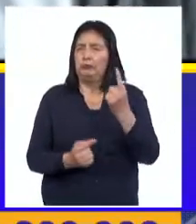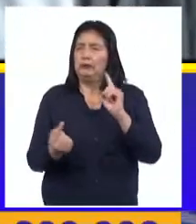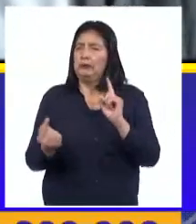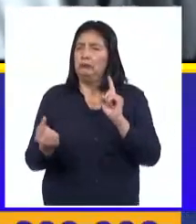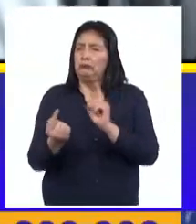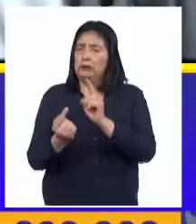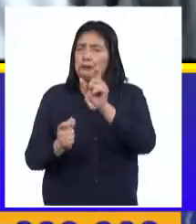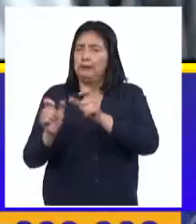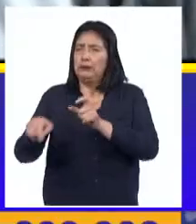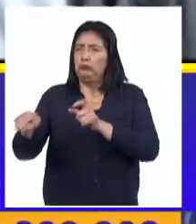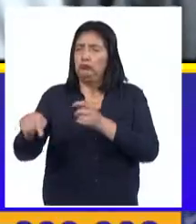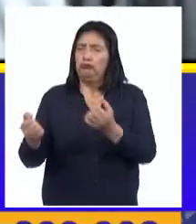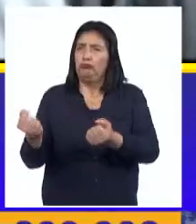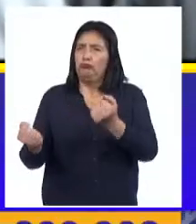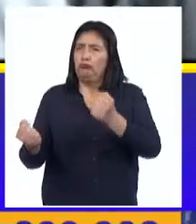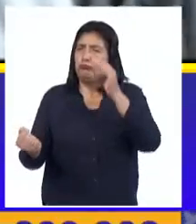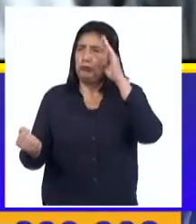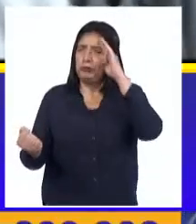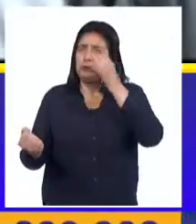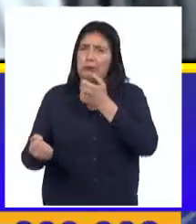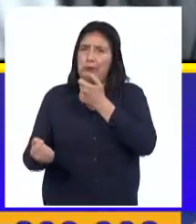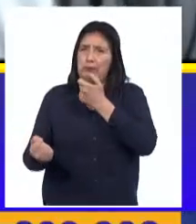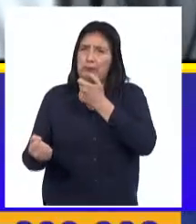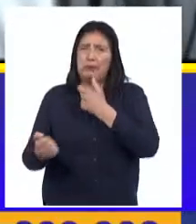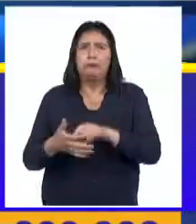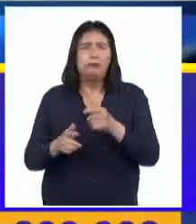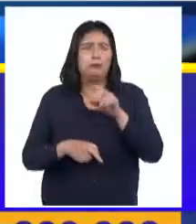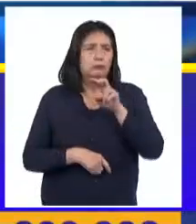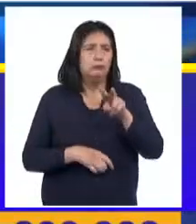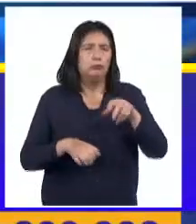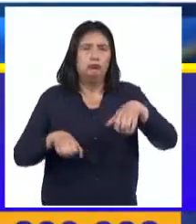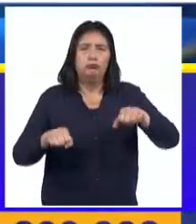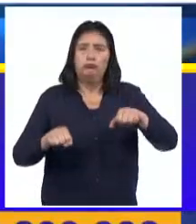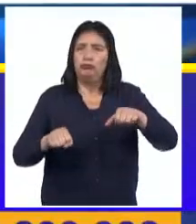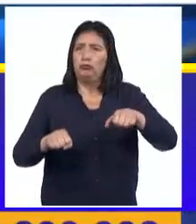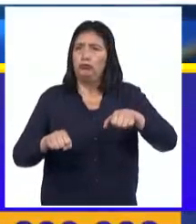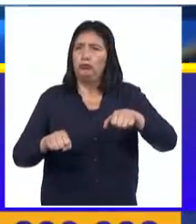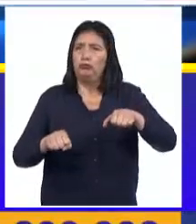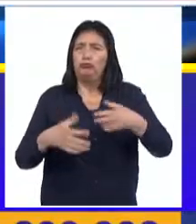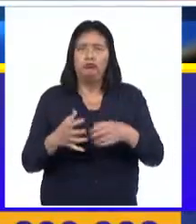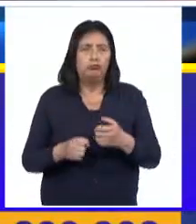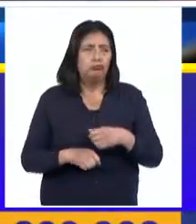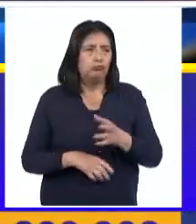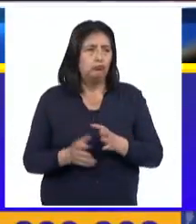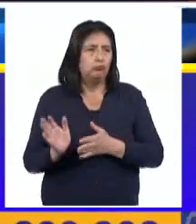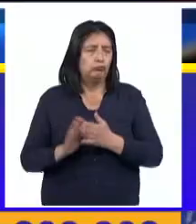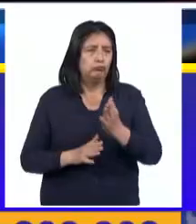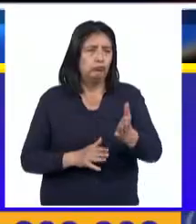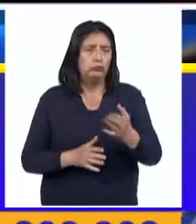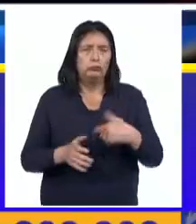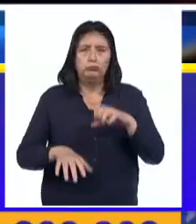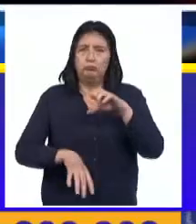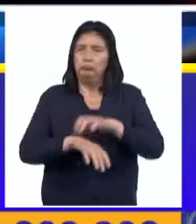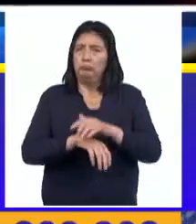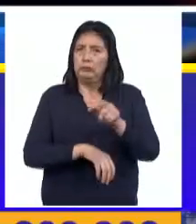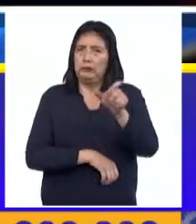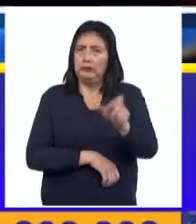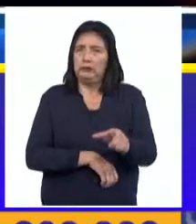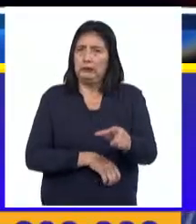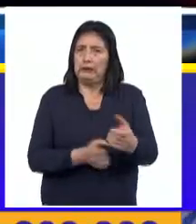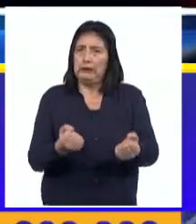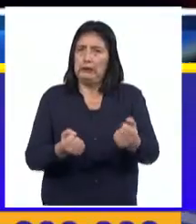del personal que estaba en un patrullero con 2 motocicletas que venían hacia el vehículo. Proceden a intervenirlo y